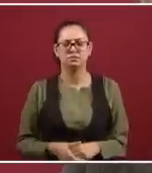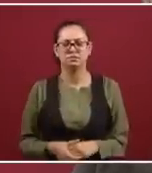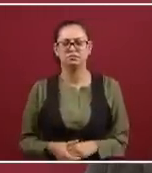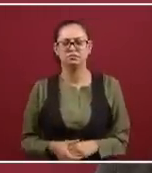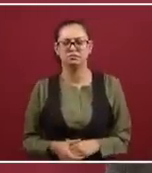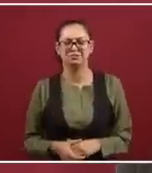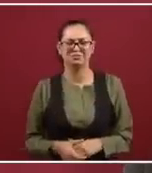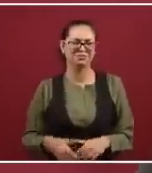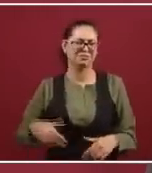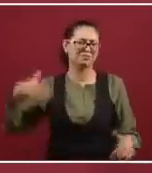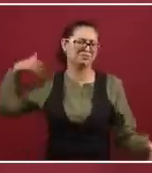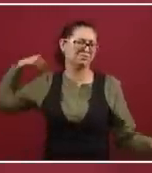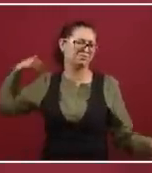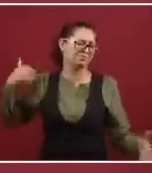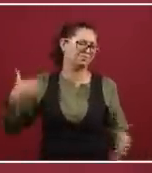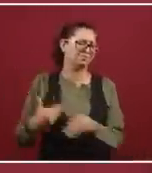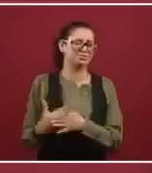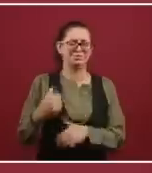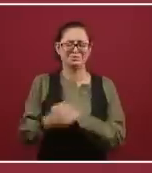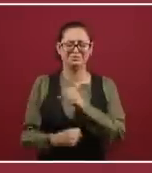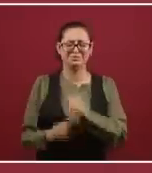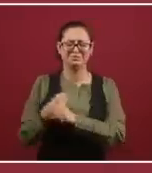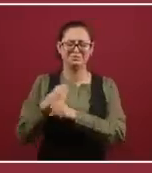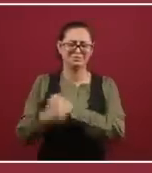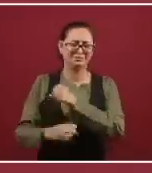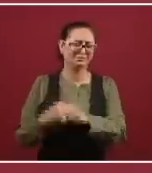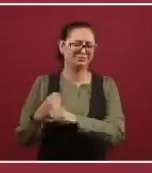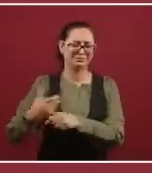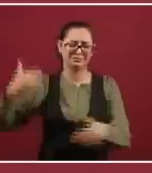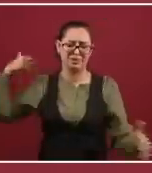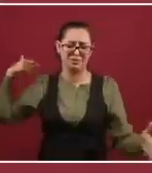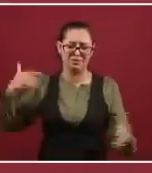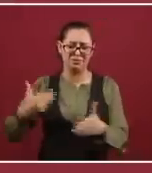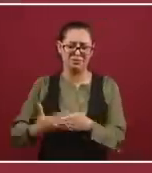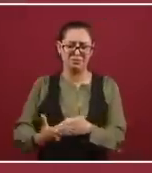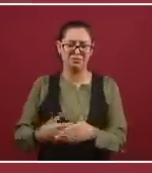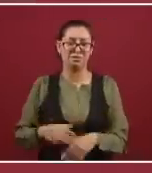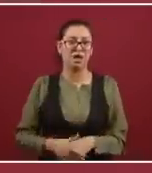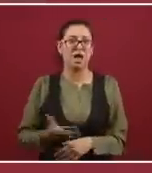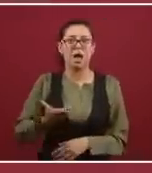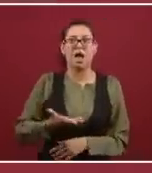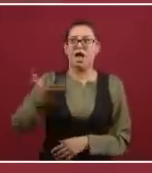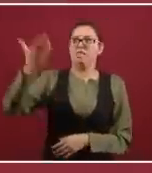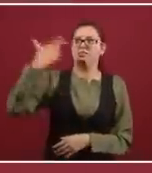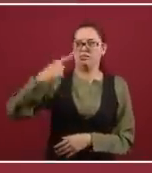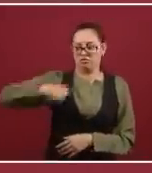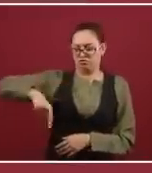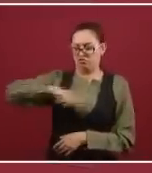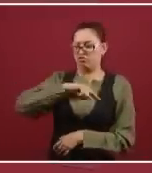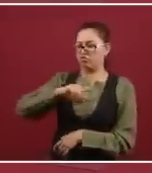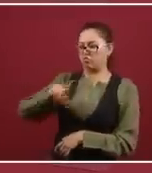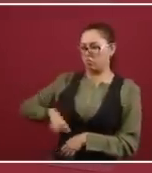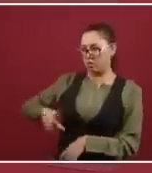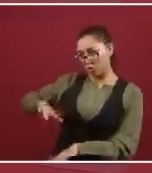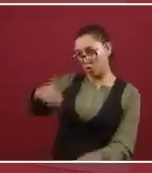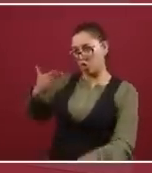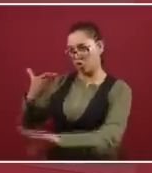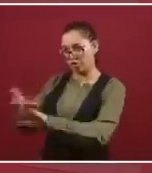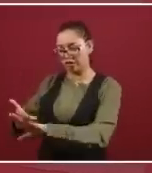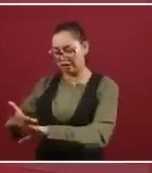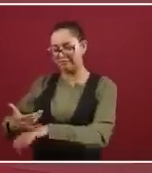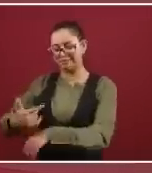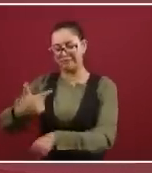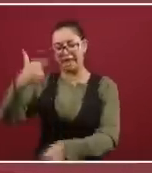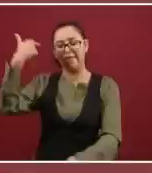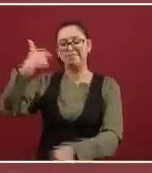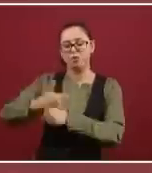pero desde hace tiempo, ¿no? Quienes estuvimos en la oposición, pues lo sabemos, desde hace